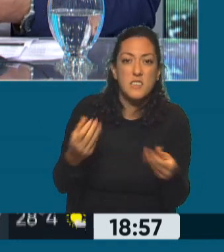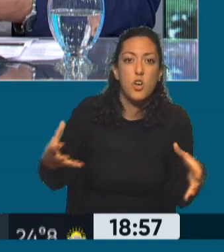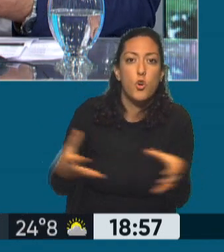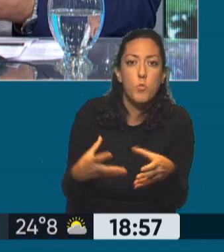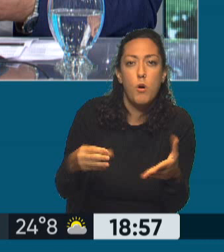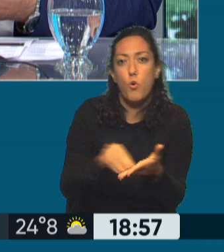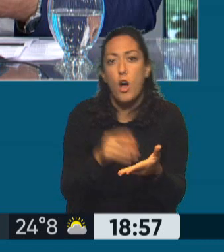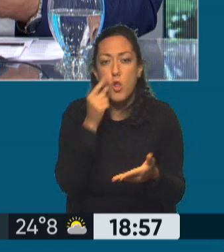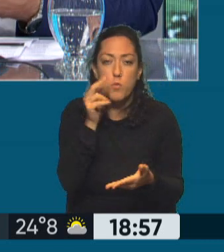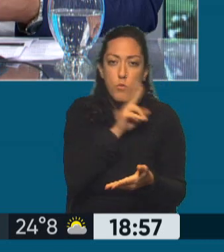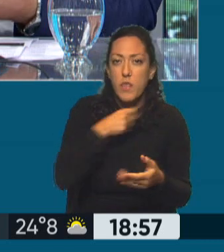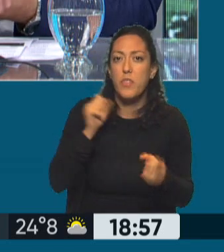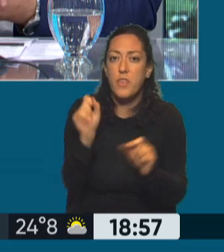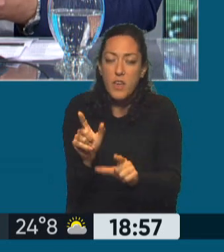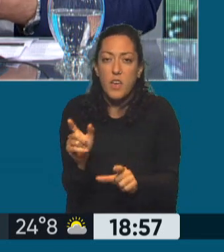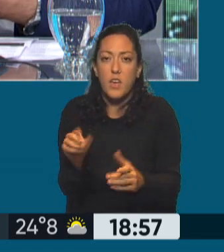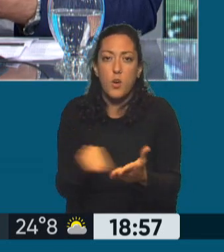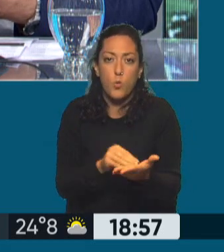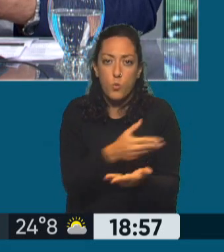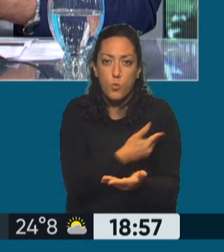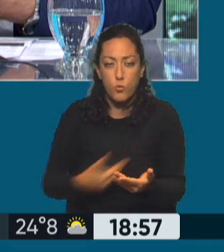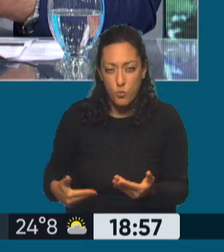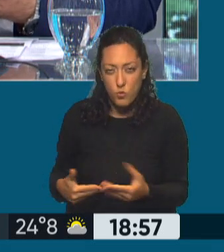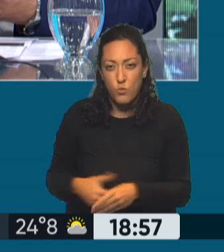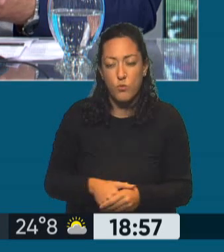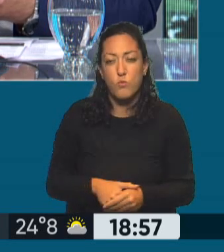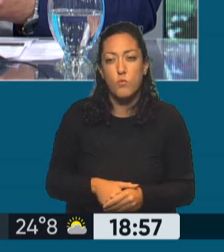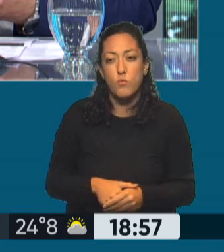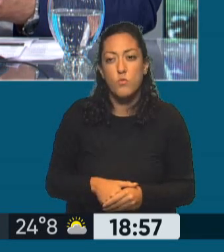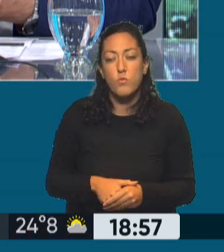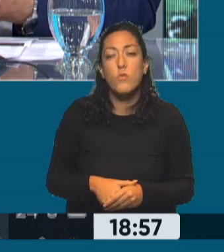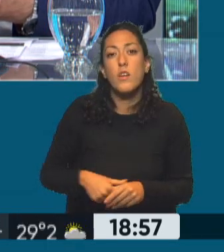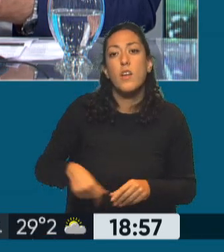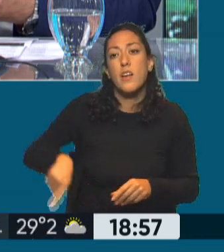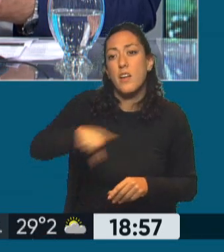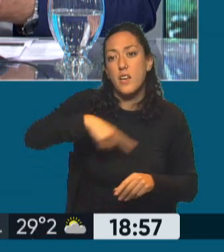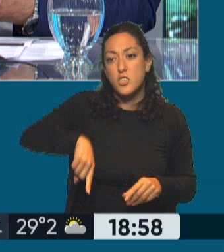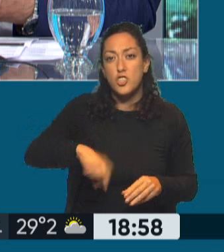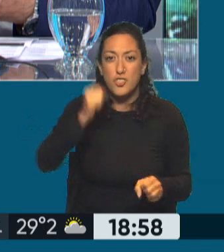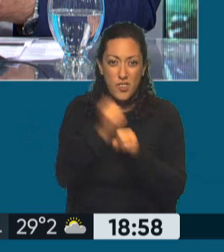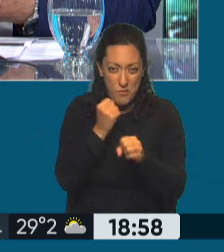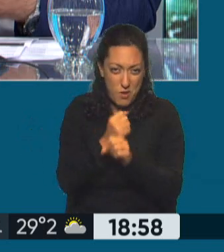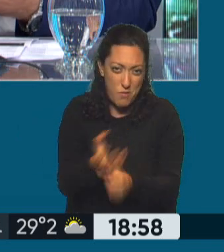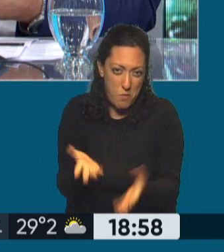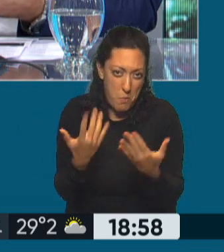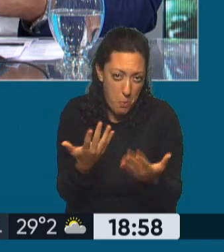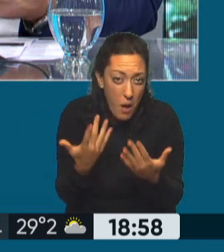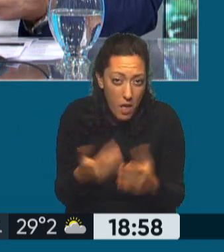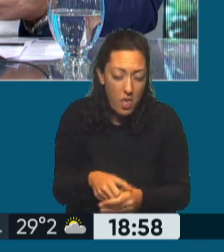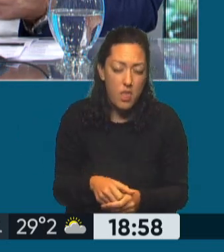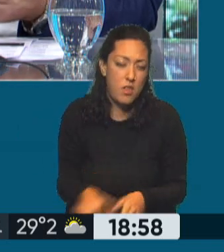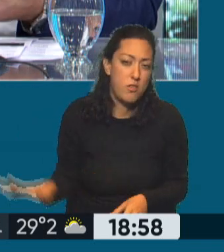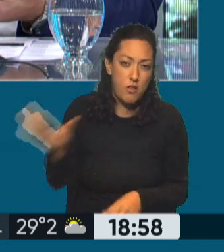abogadas del gobernador o del Poder Ejecutivo, que cumplen sobradamente este tipo de tareas, y de hecho lo